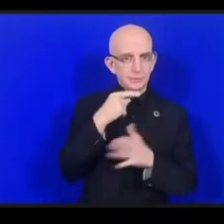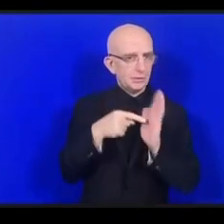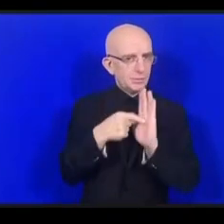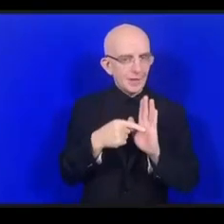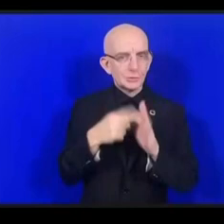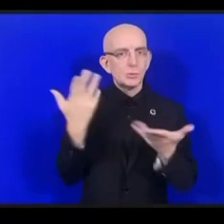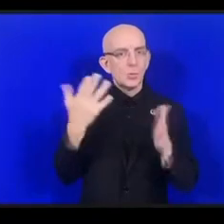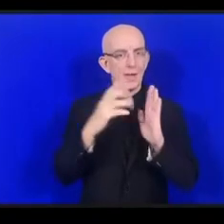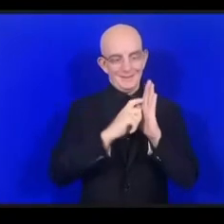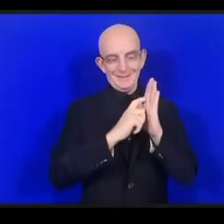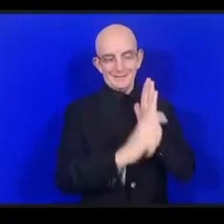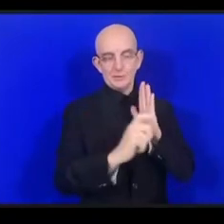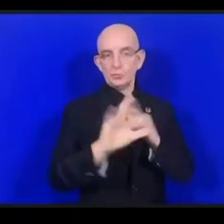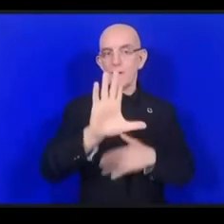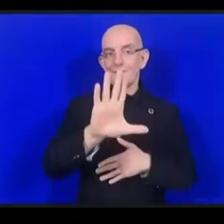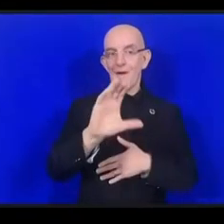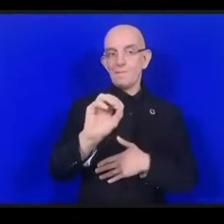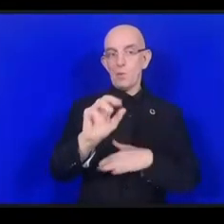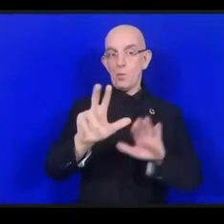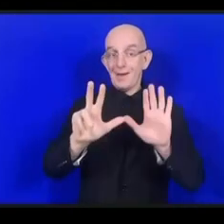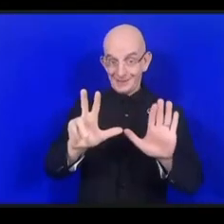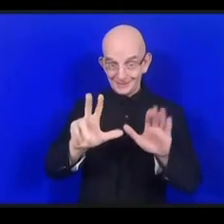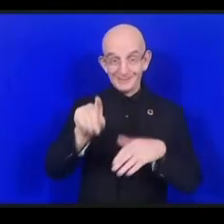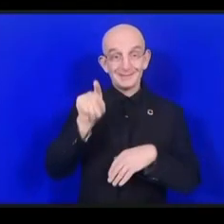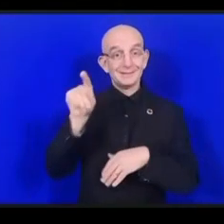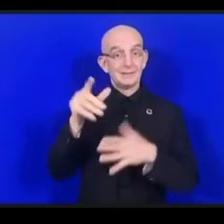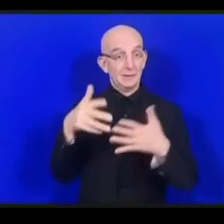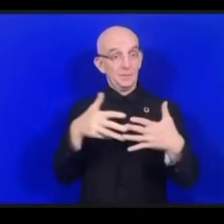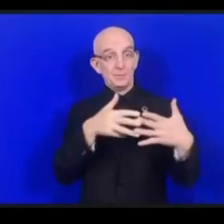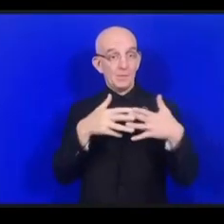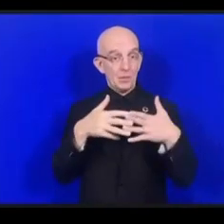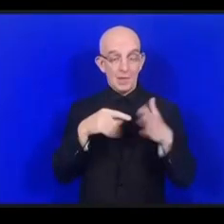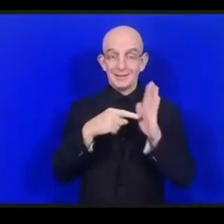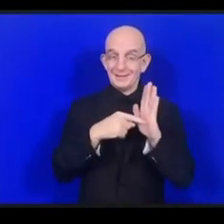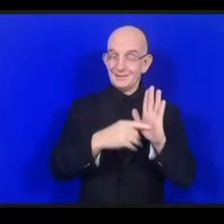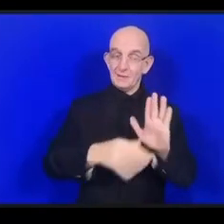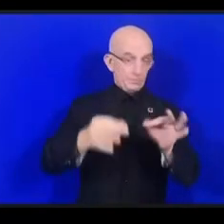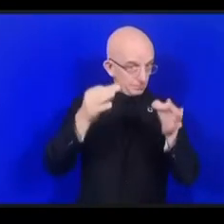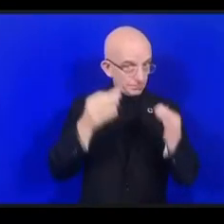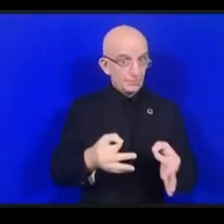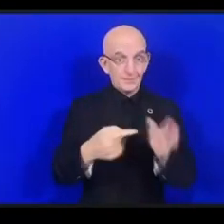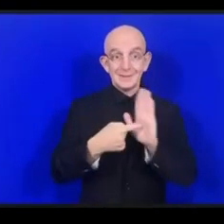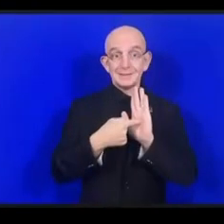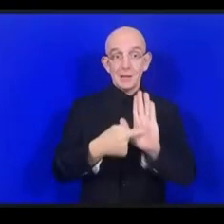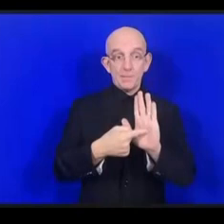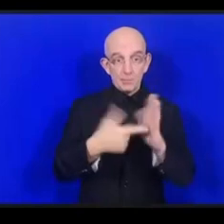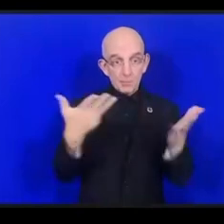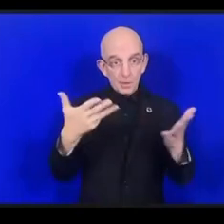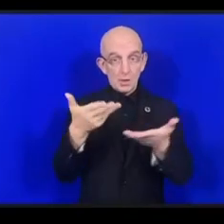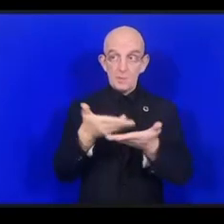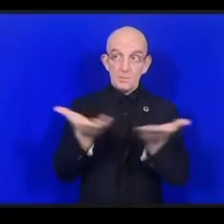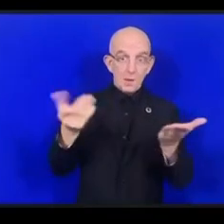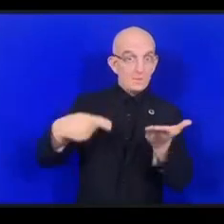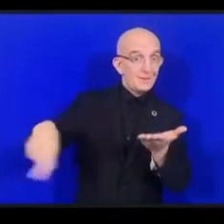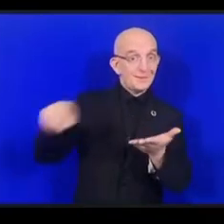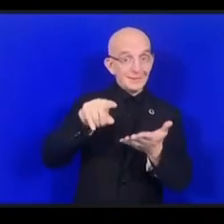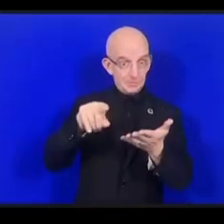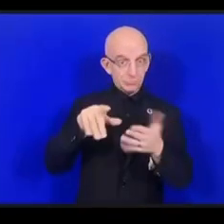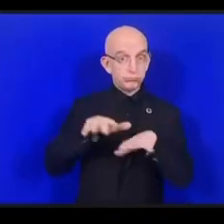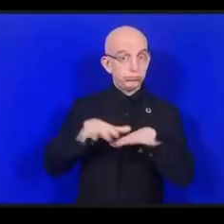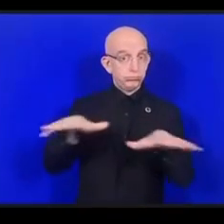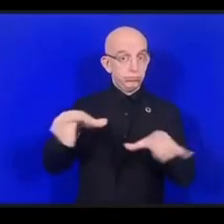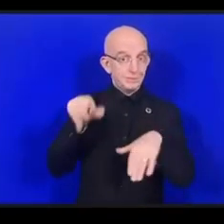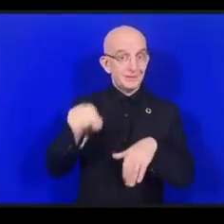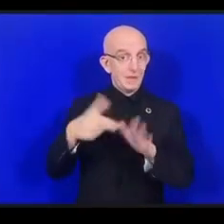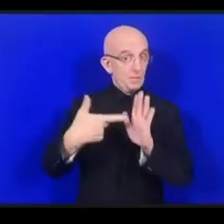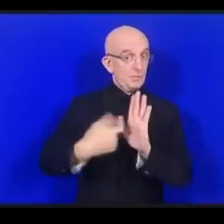claro de cómo las adquisiciones públicas han tenido un impacto sobre eh